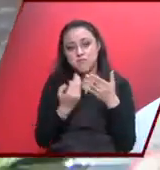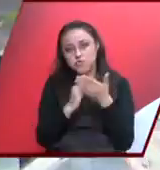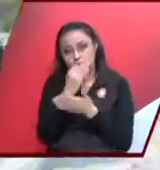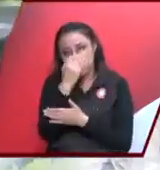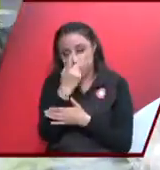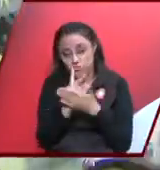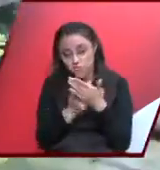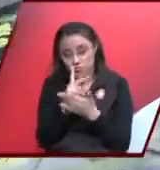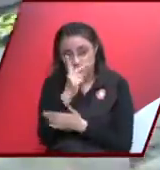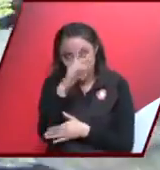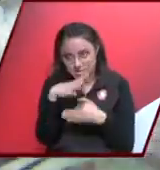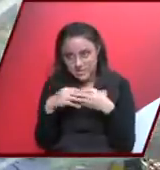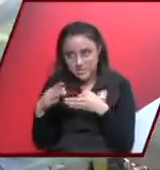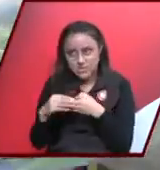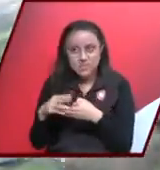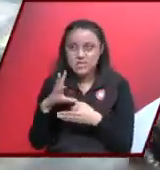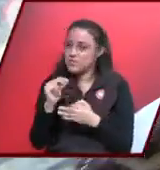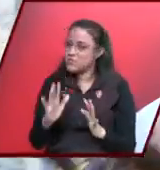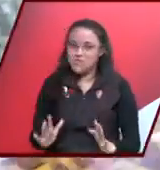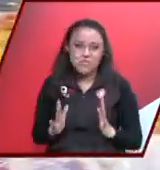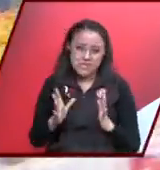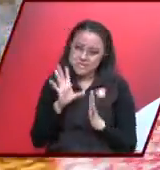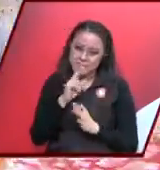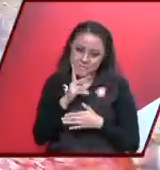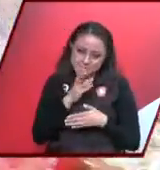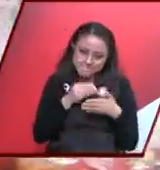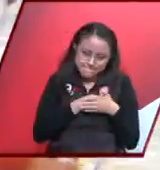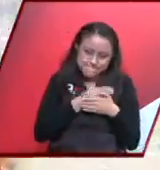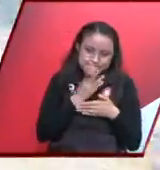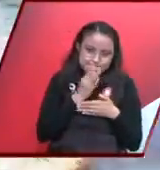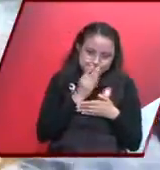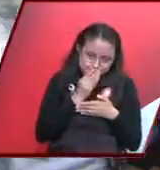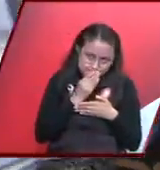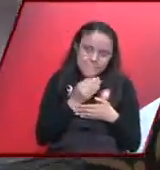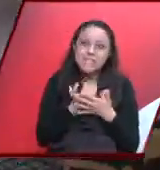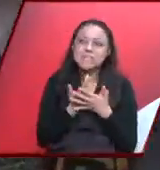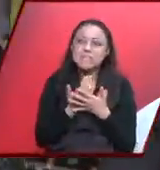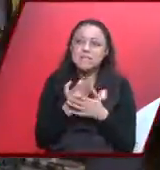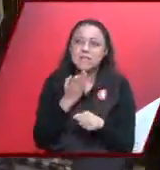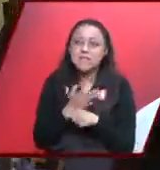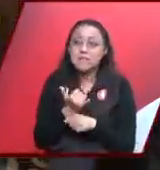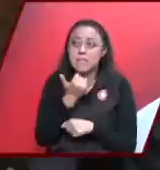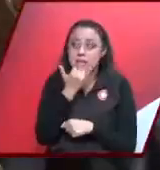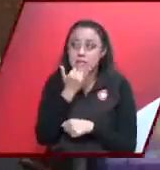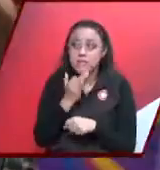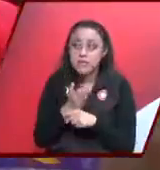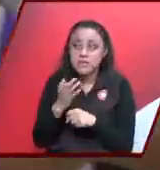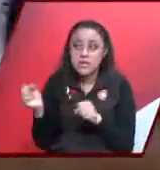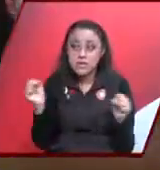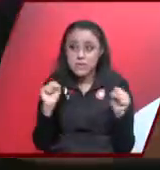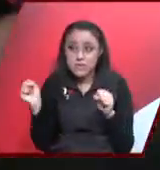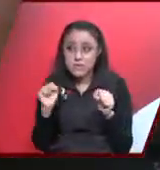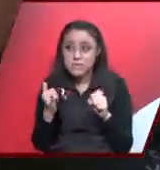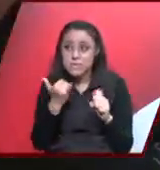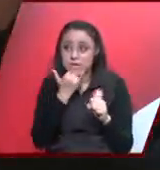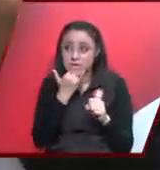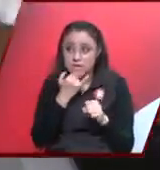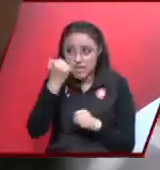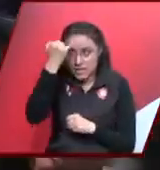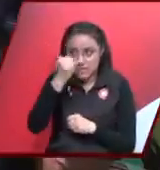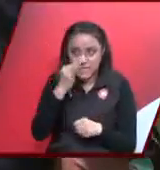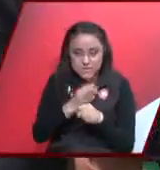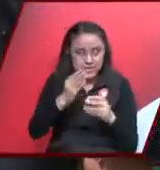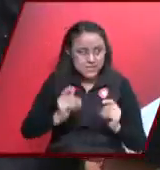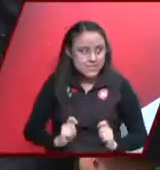que pues si les decimos no va a ser sorpresa. Los esperamos. Voy para el foro. Ahí corro, está. Corro para allá. Jefe, ahí va